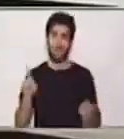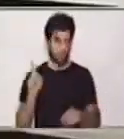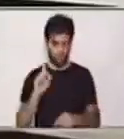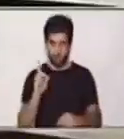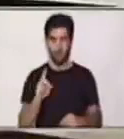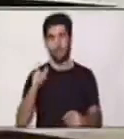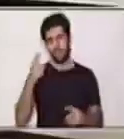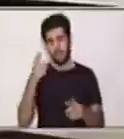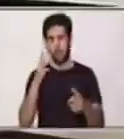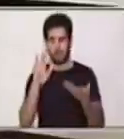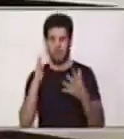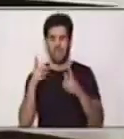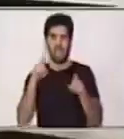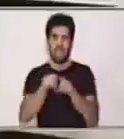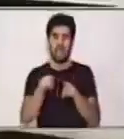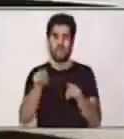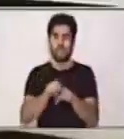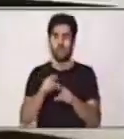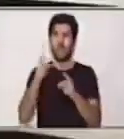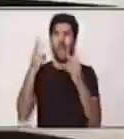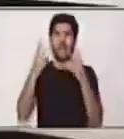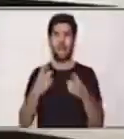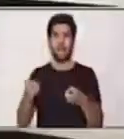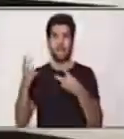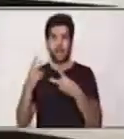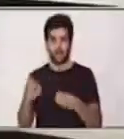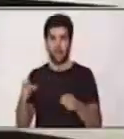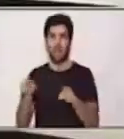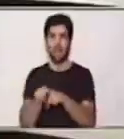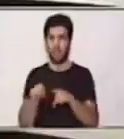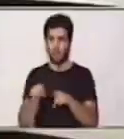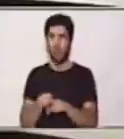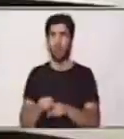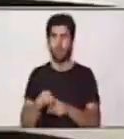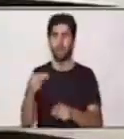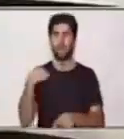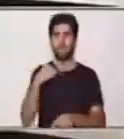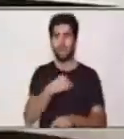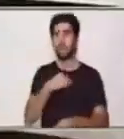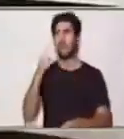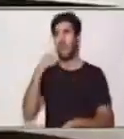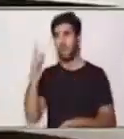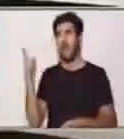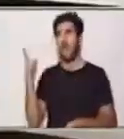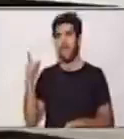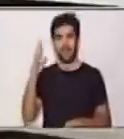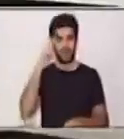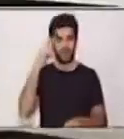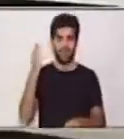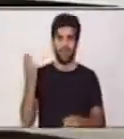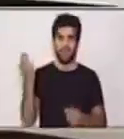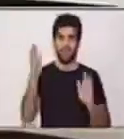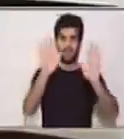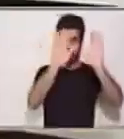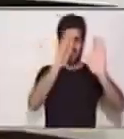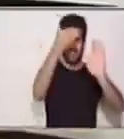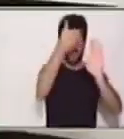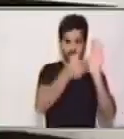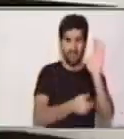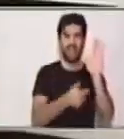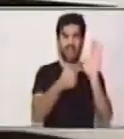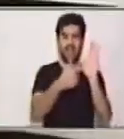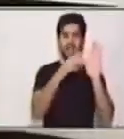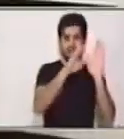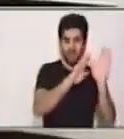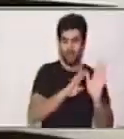utiliza esta tabla básica que calculamos al inicio, con nuestros intervalos, frecuencias y frecuencias